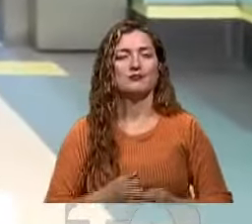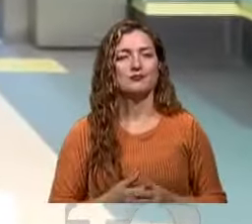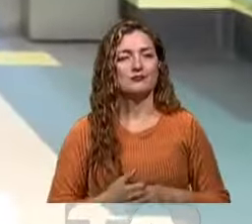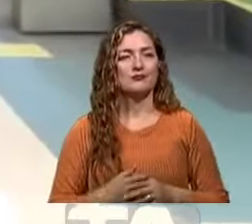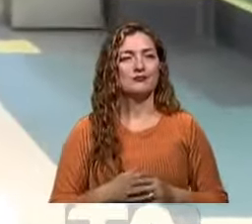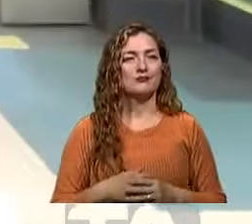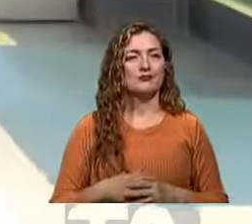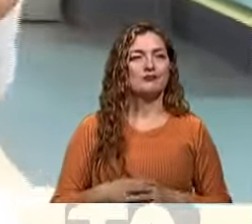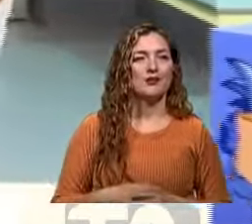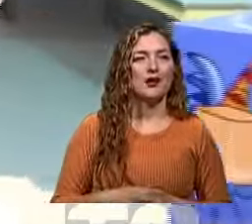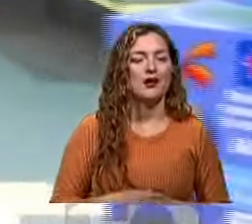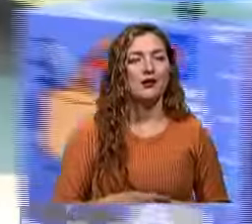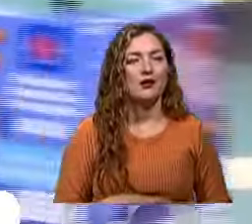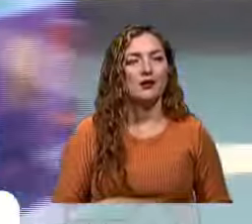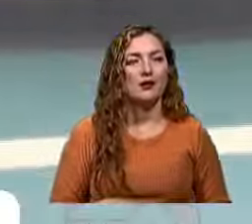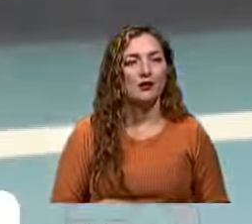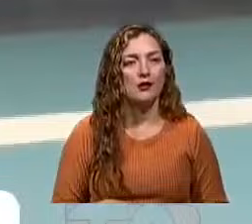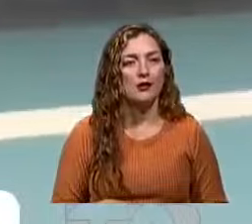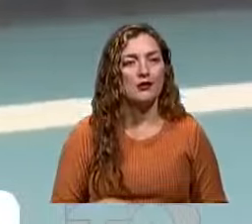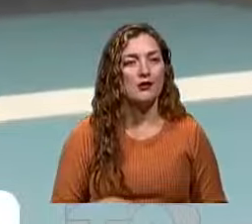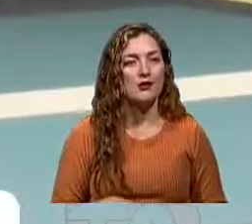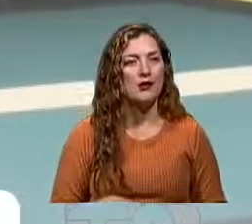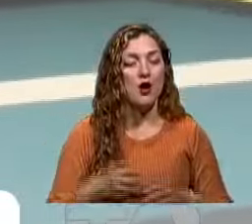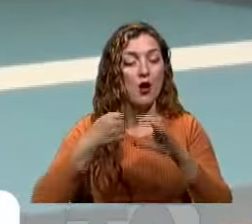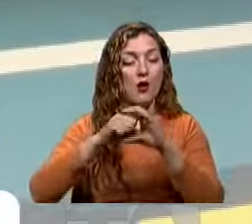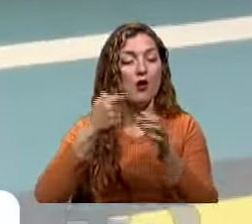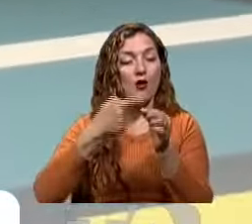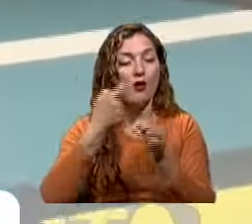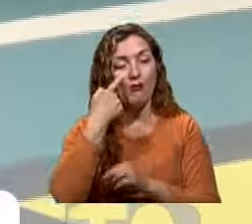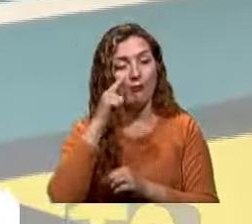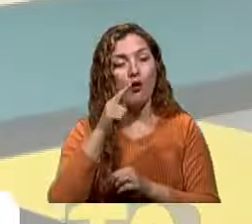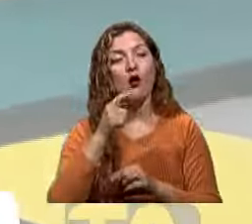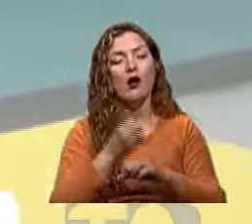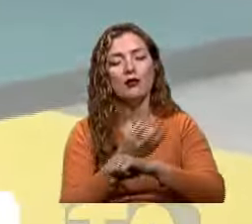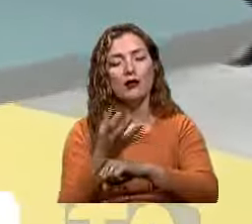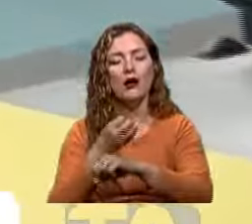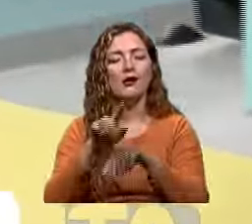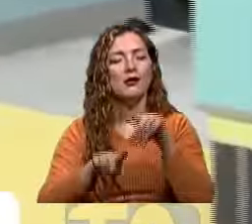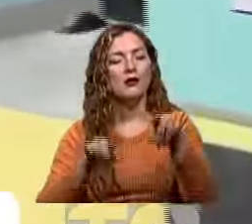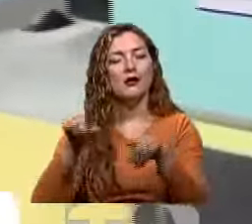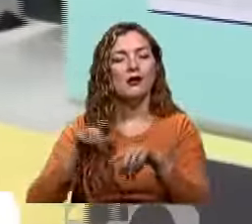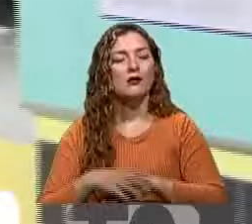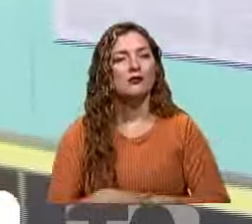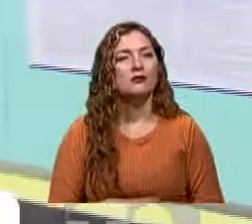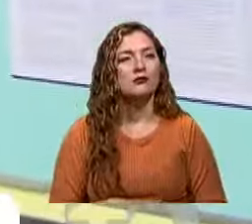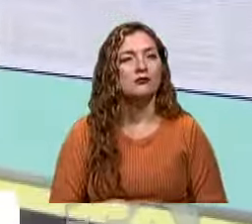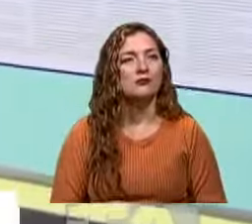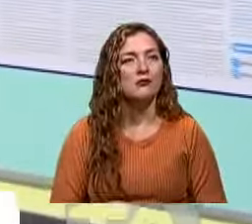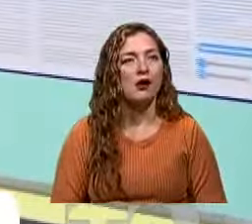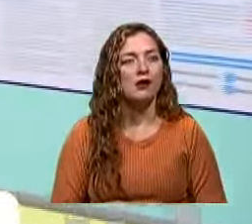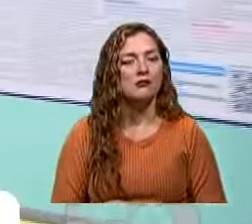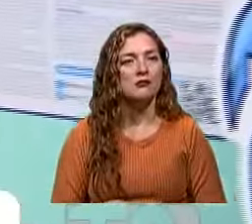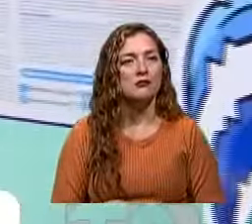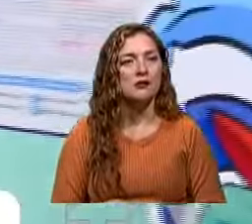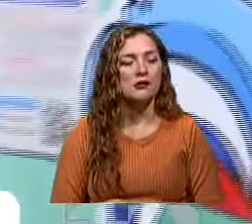Sin duda, una maravilla. Pero vamos a aprovechar que estamos aquí en el Metro de Quito también para dar algunas recomendaciones a propósito de la cultura